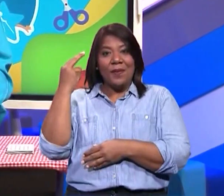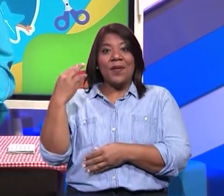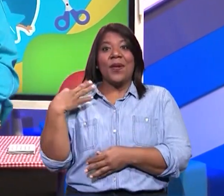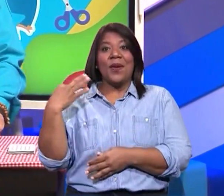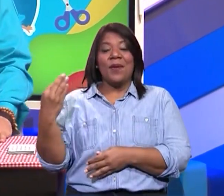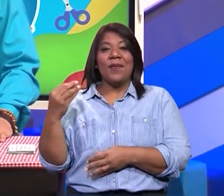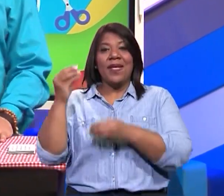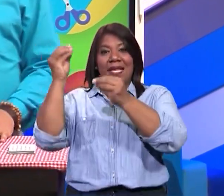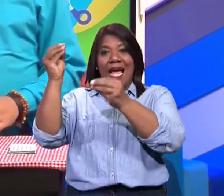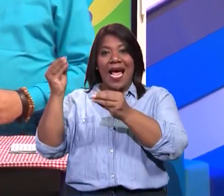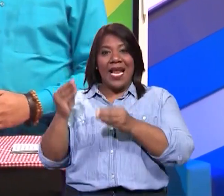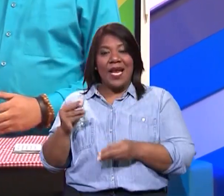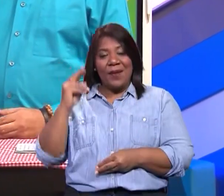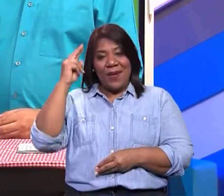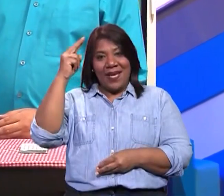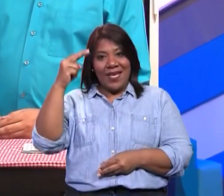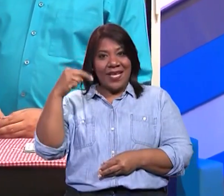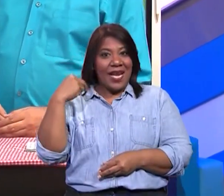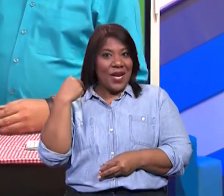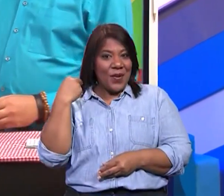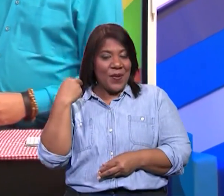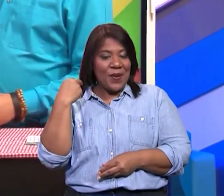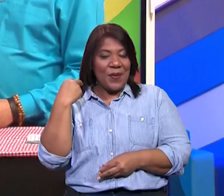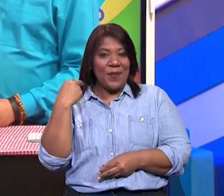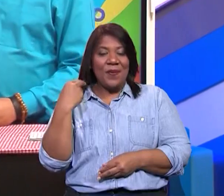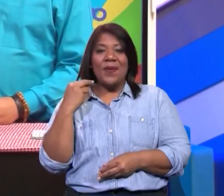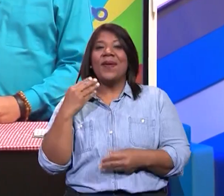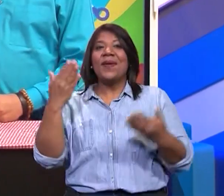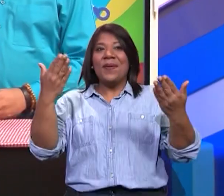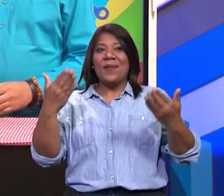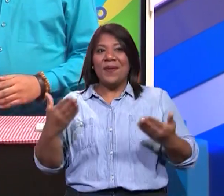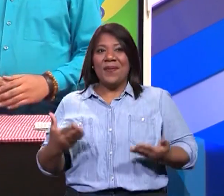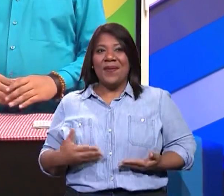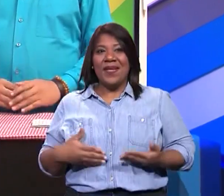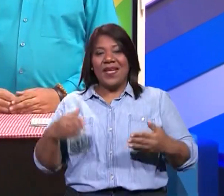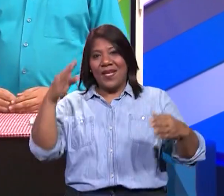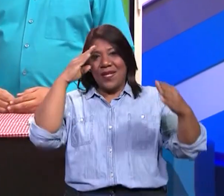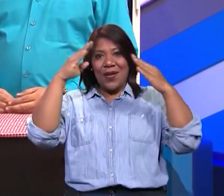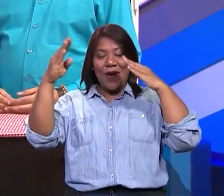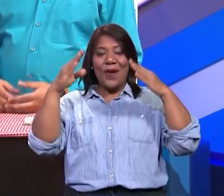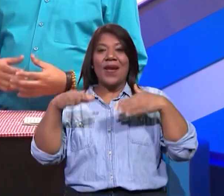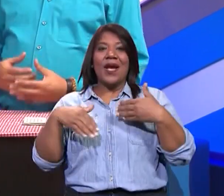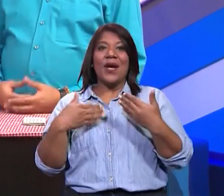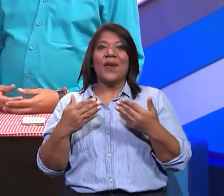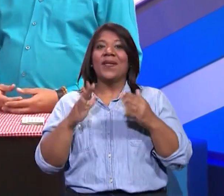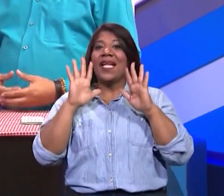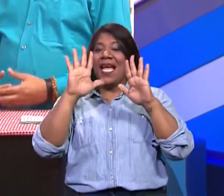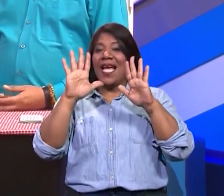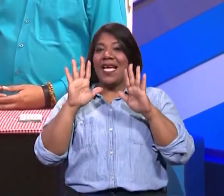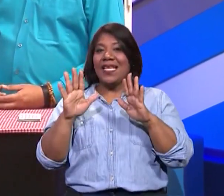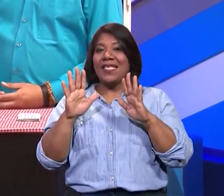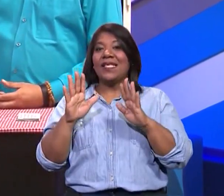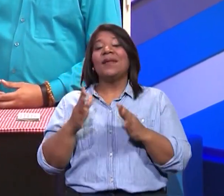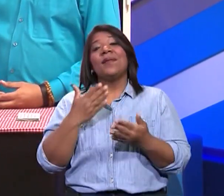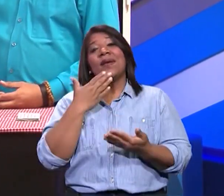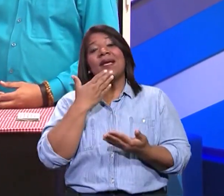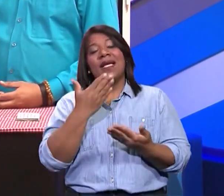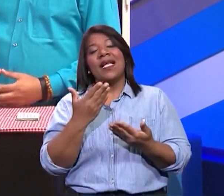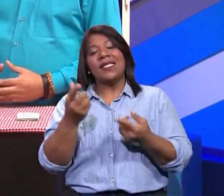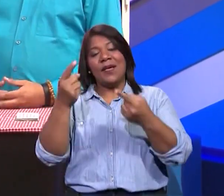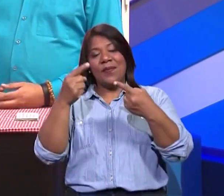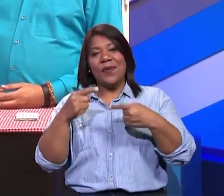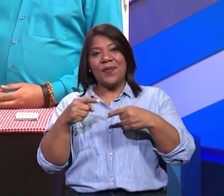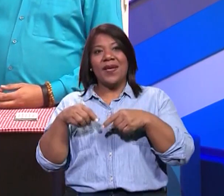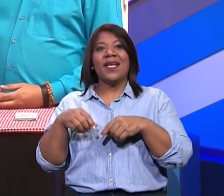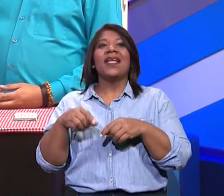Noemí, bienvenida. Hola, ¿cómo está? ¿Está, maestro Ramiro? Hola, excelente, niños. Gracias por venir a participar de esta actividad.